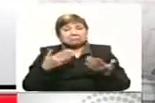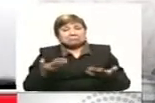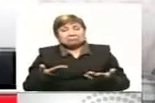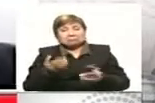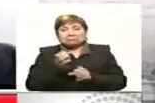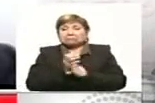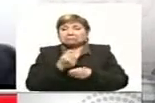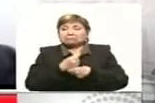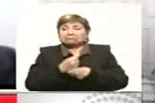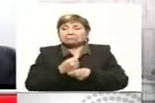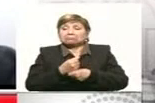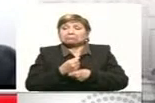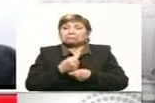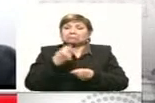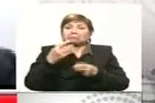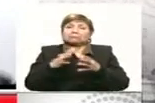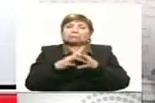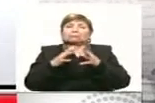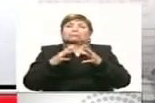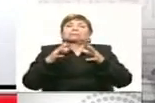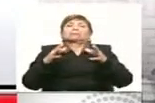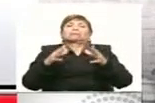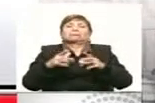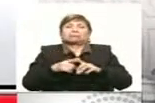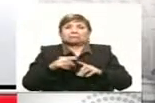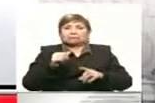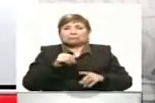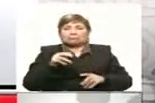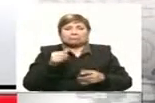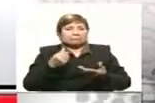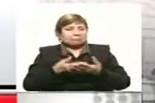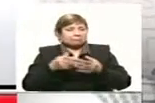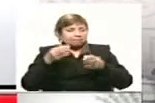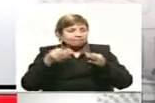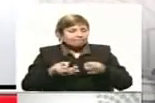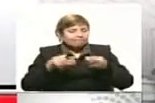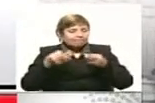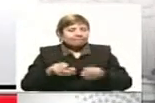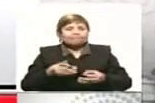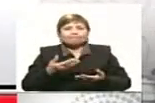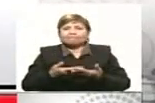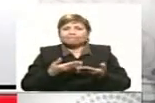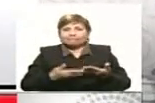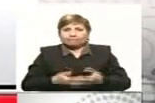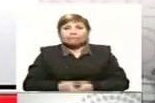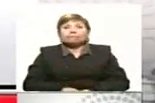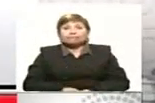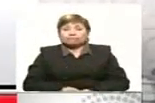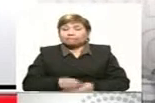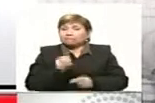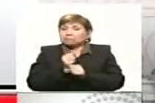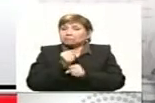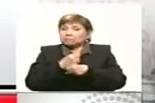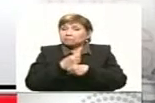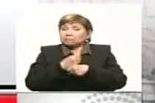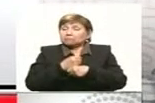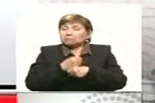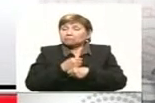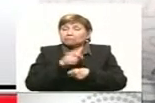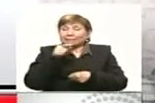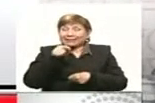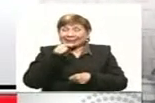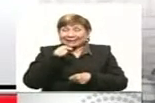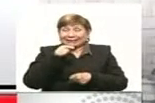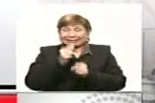obra, digamos, hay una cantidad de hectáreas de cultivo potenciales que todavía no están en operación. Entonces ahí tenemos un